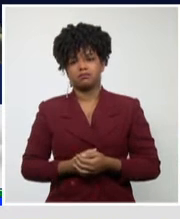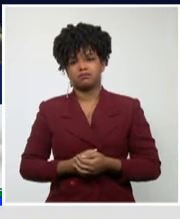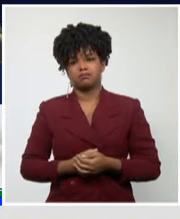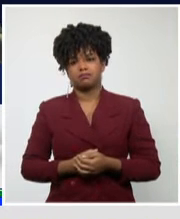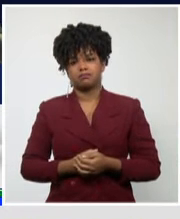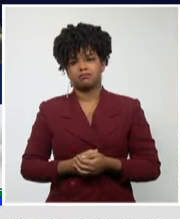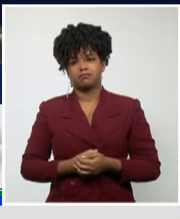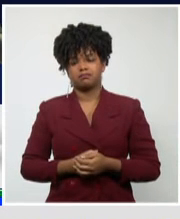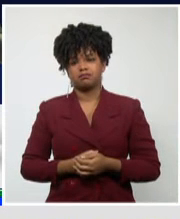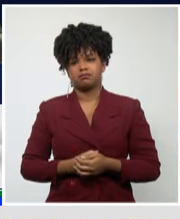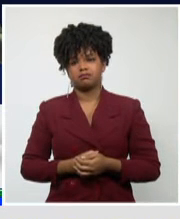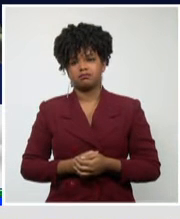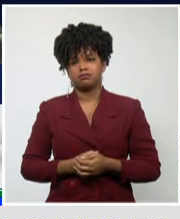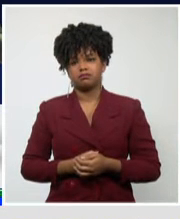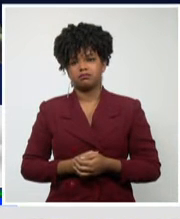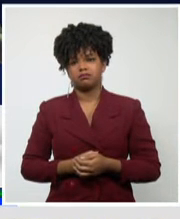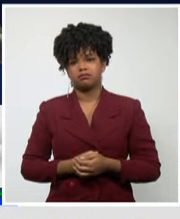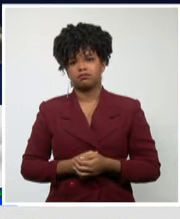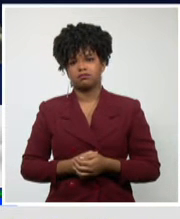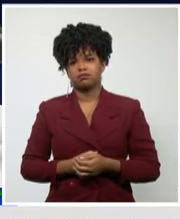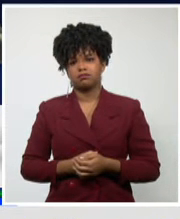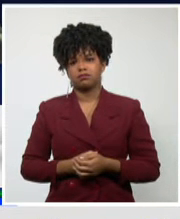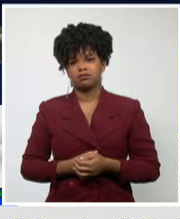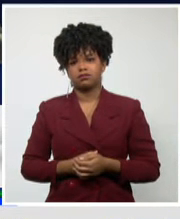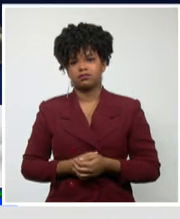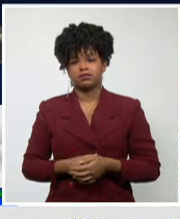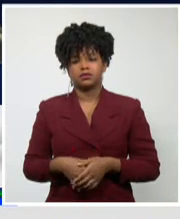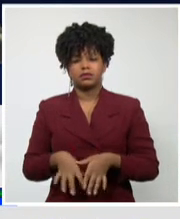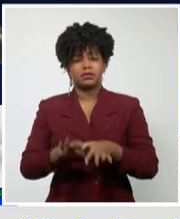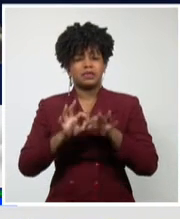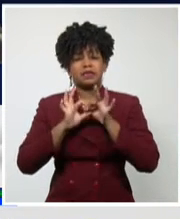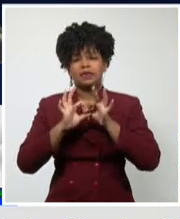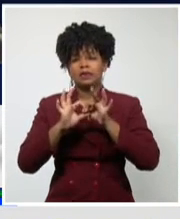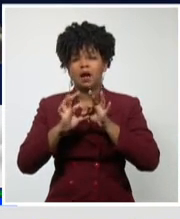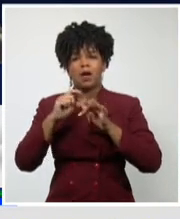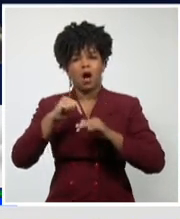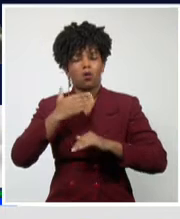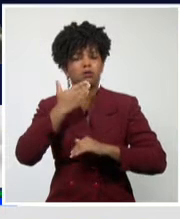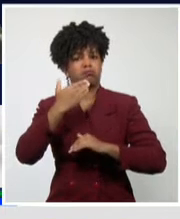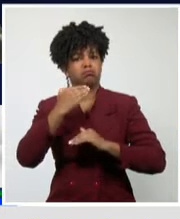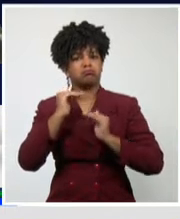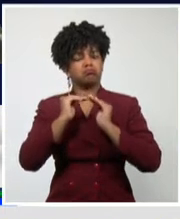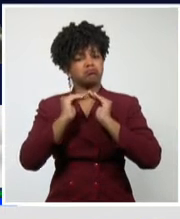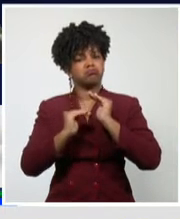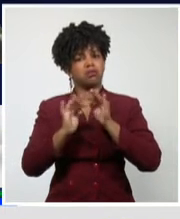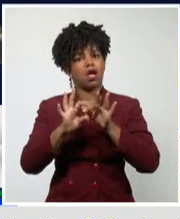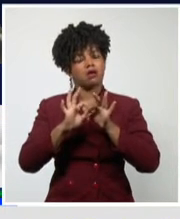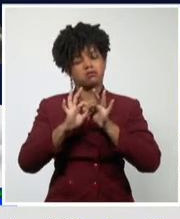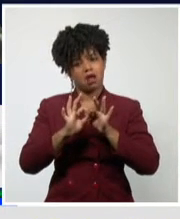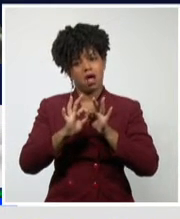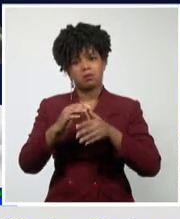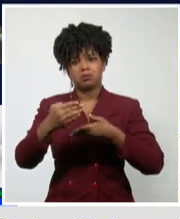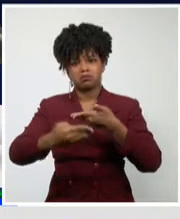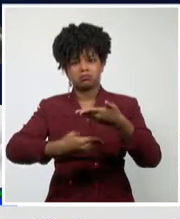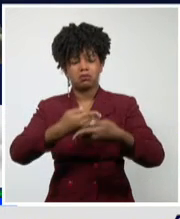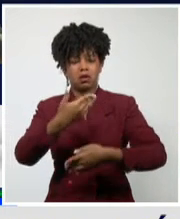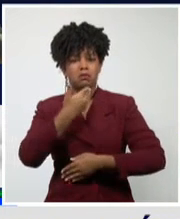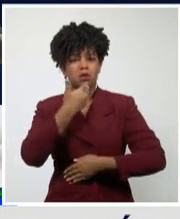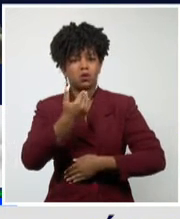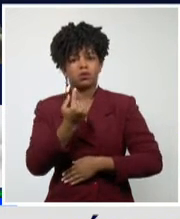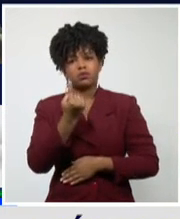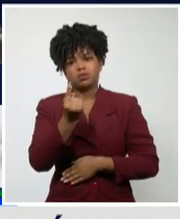De crítico pasan a su estado de grave, lo cual es una evolución favorable una